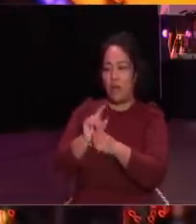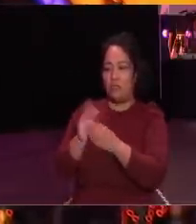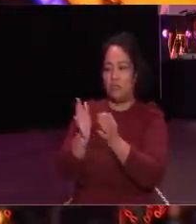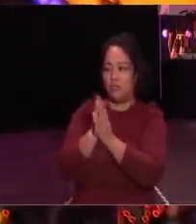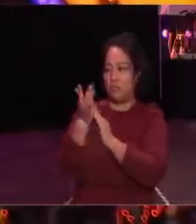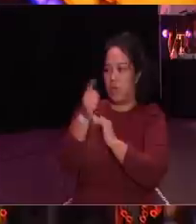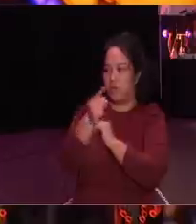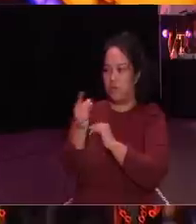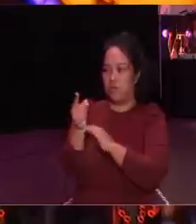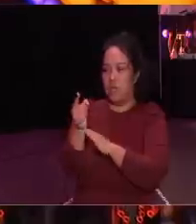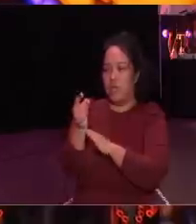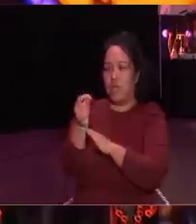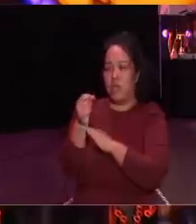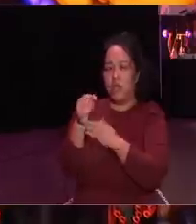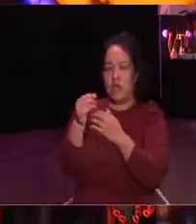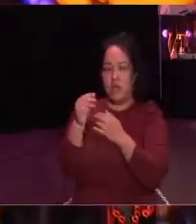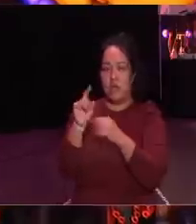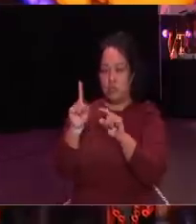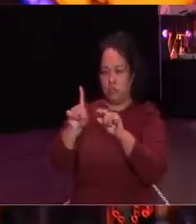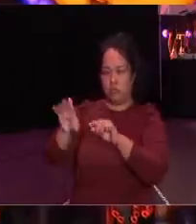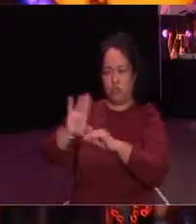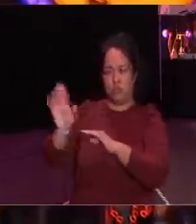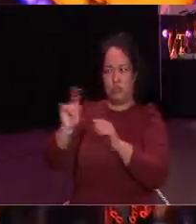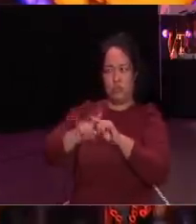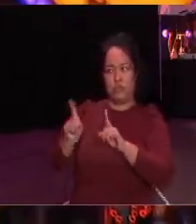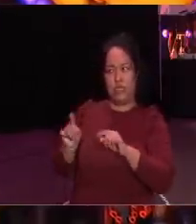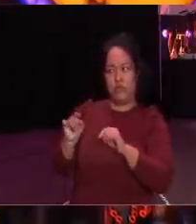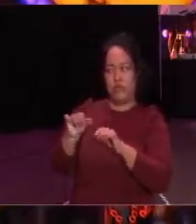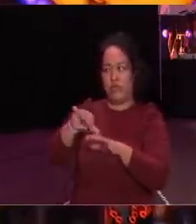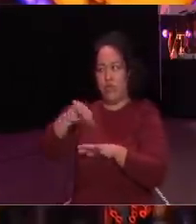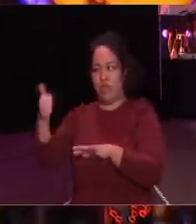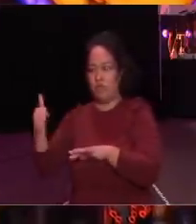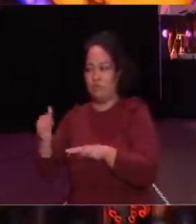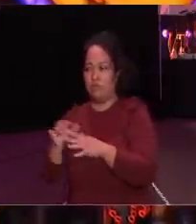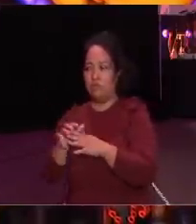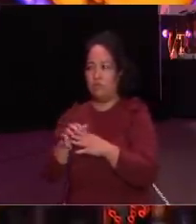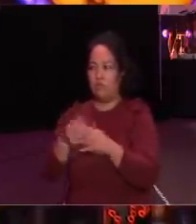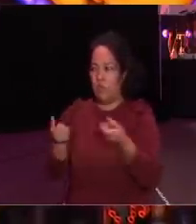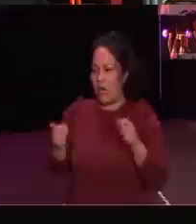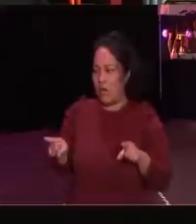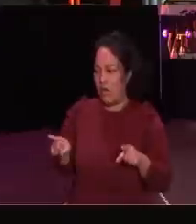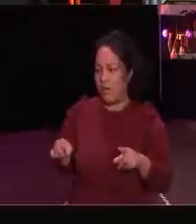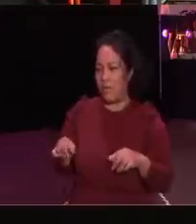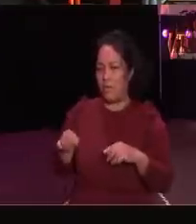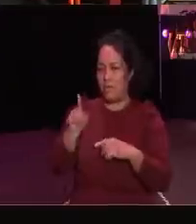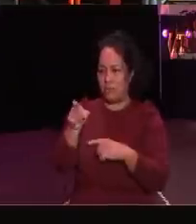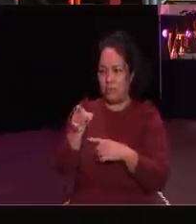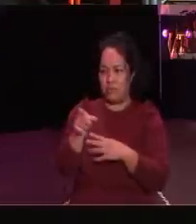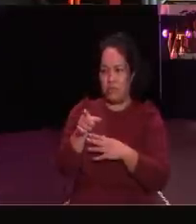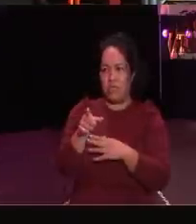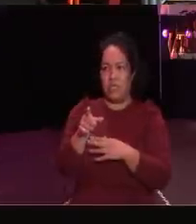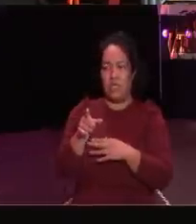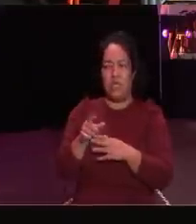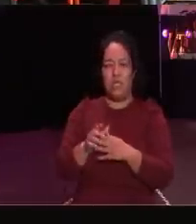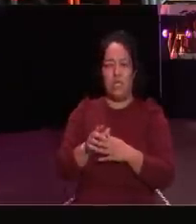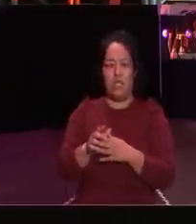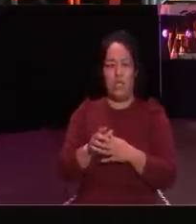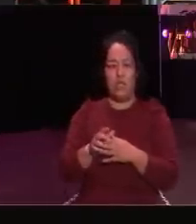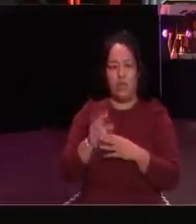es diferente a todos los demás. ¿Qué es lo que ha pasado? Es que el agua te está llegando